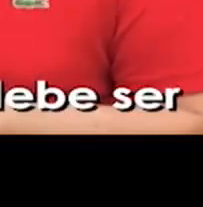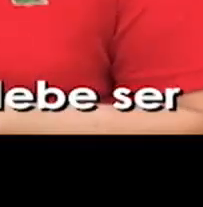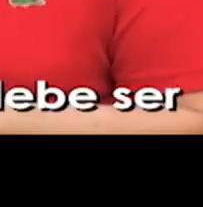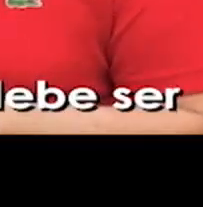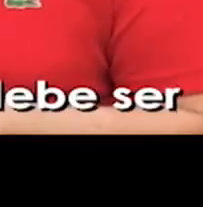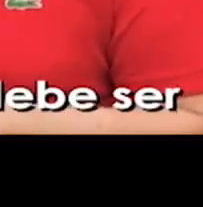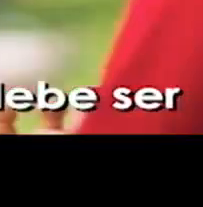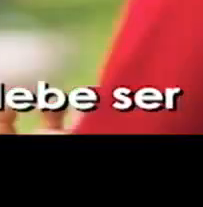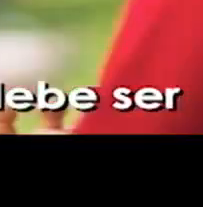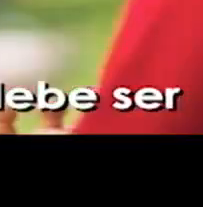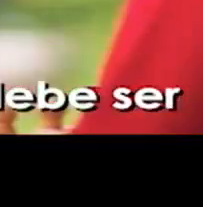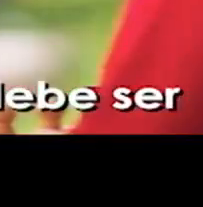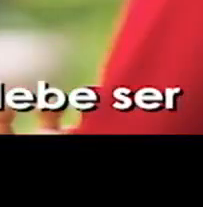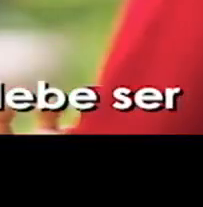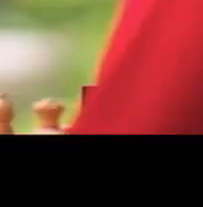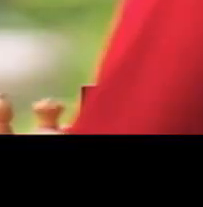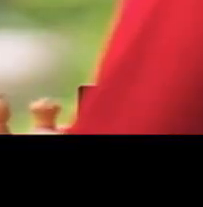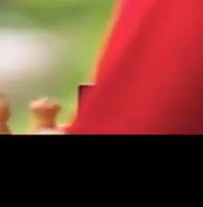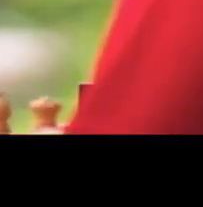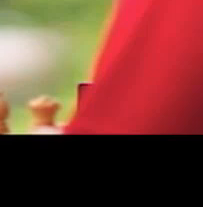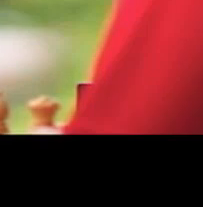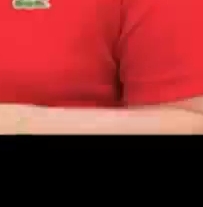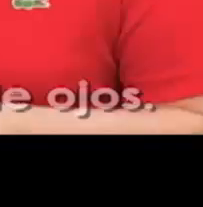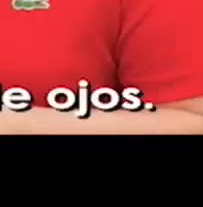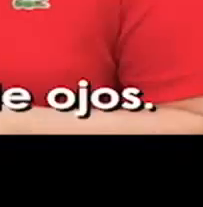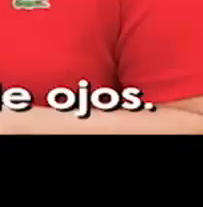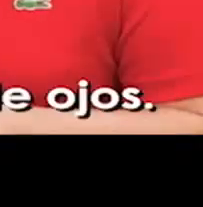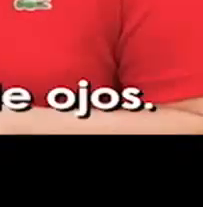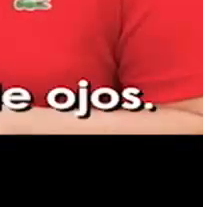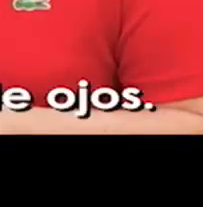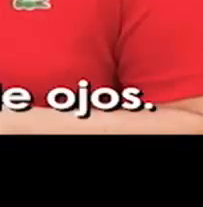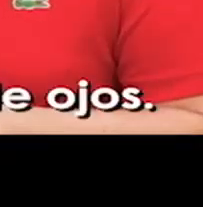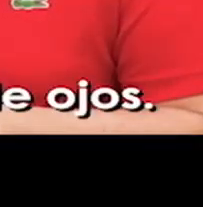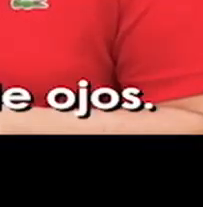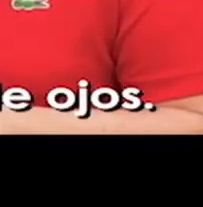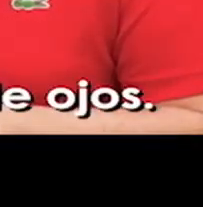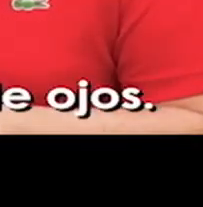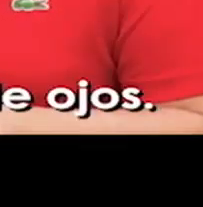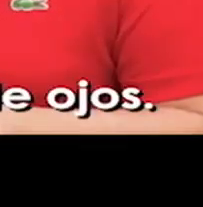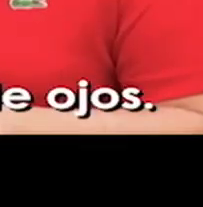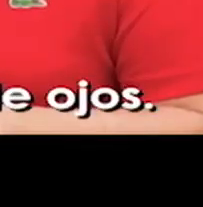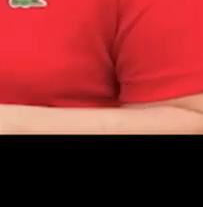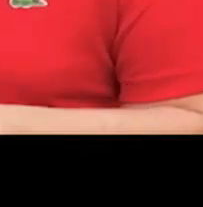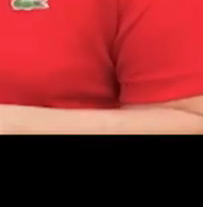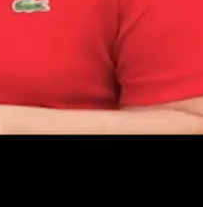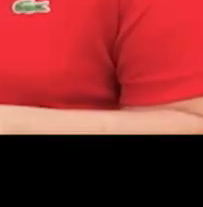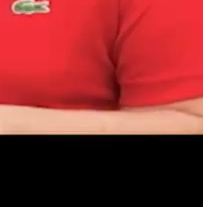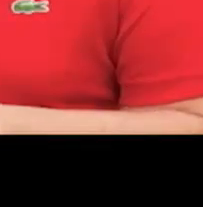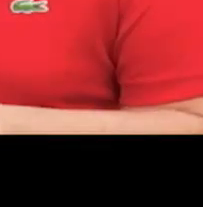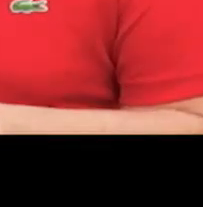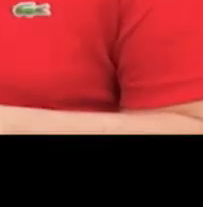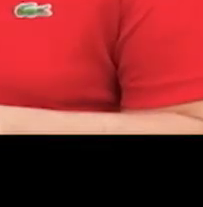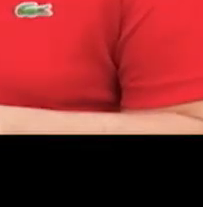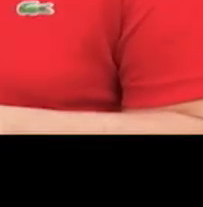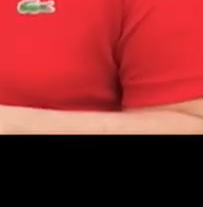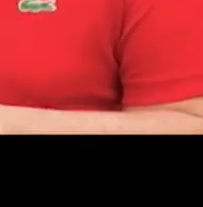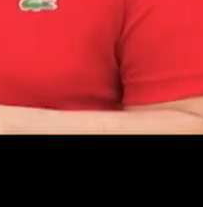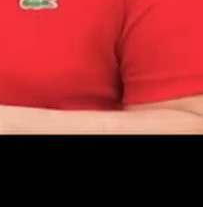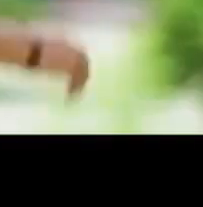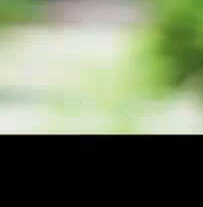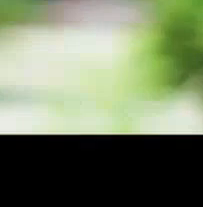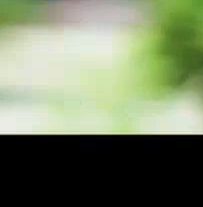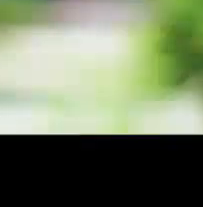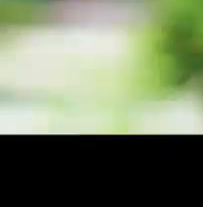decisión. Un emprendedor debe ser previsor. Las canas llegan en un abrir y cerrar de ojos. La pensión es